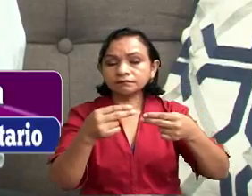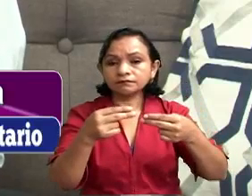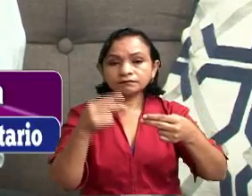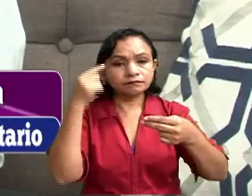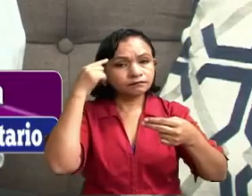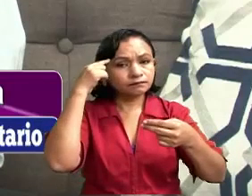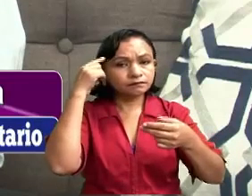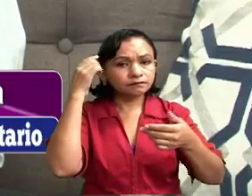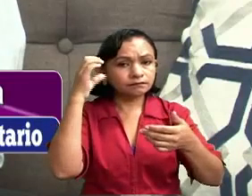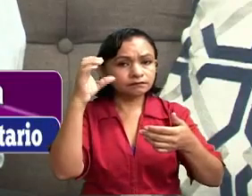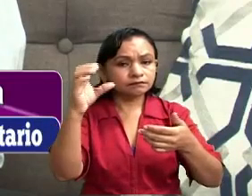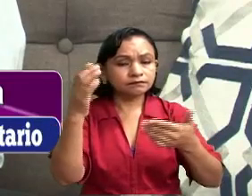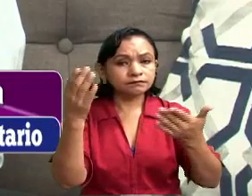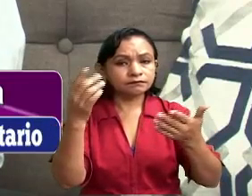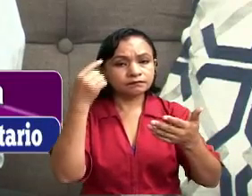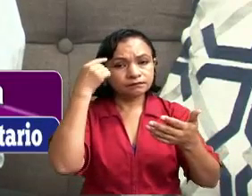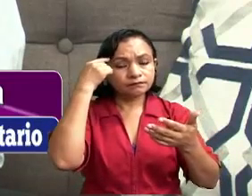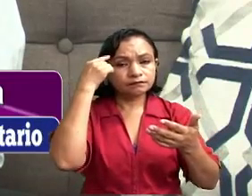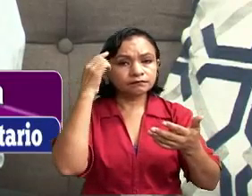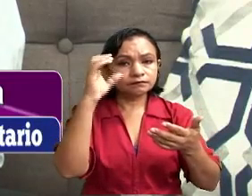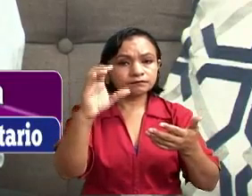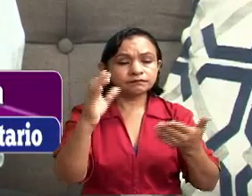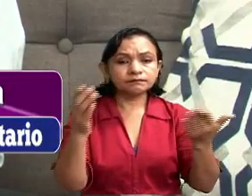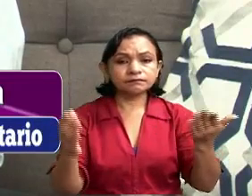fue, sí, aquí lo tengo,